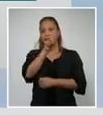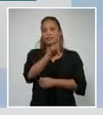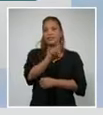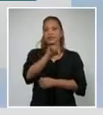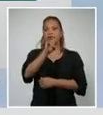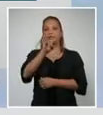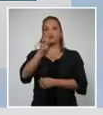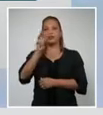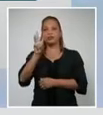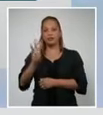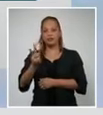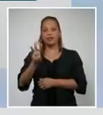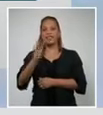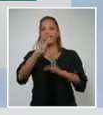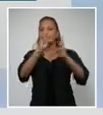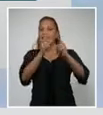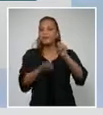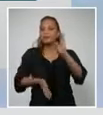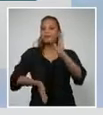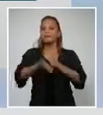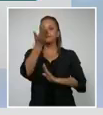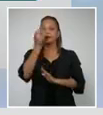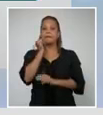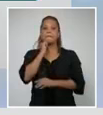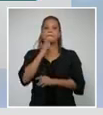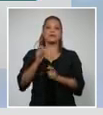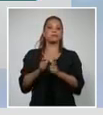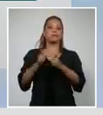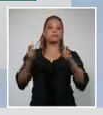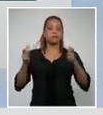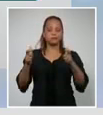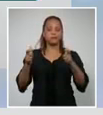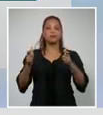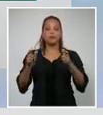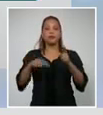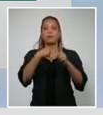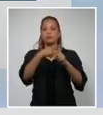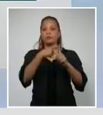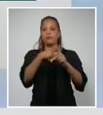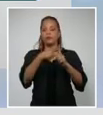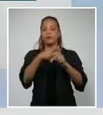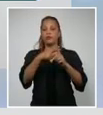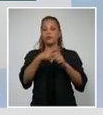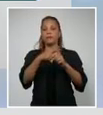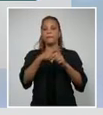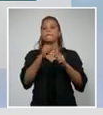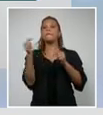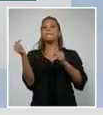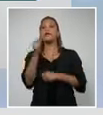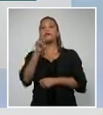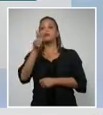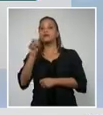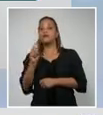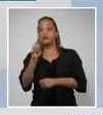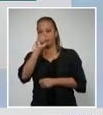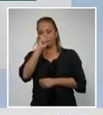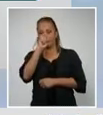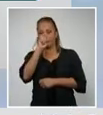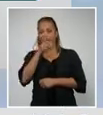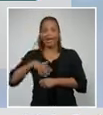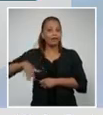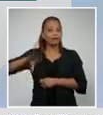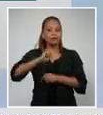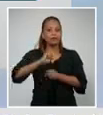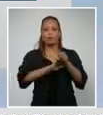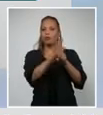193, la cifra más alta que hemos tenido de casos confirmados de menores de 20 años en toda la pandemia.